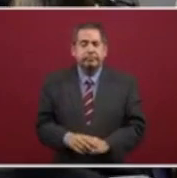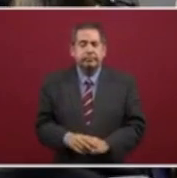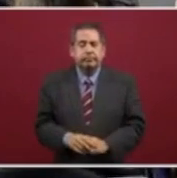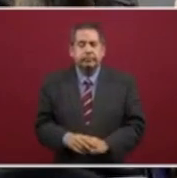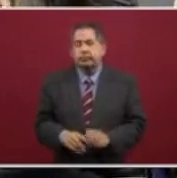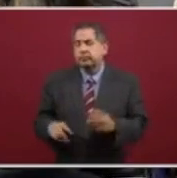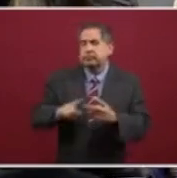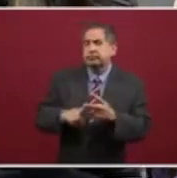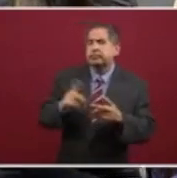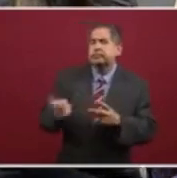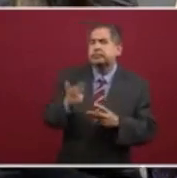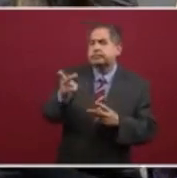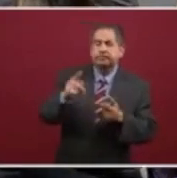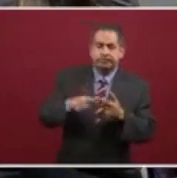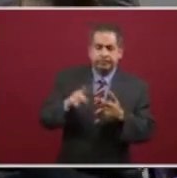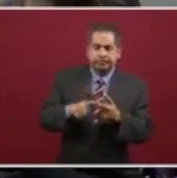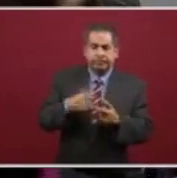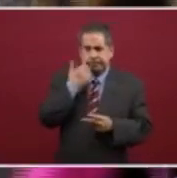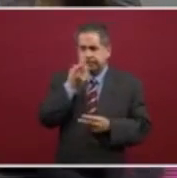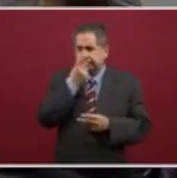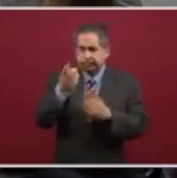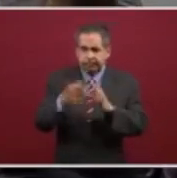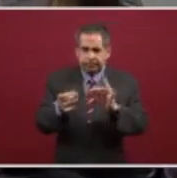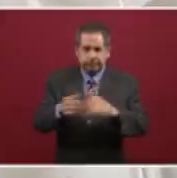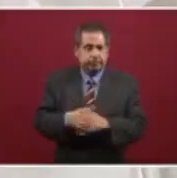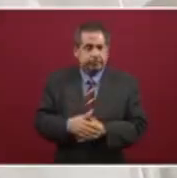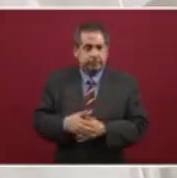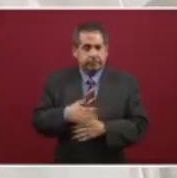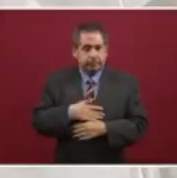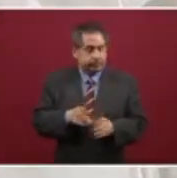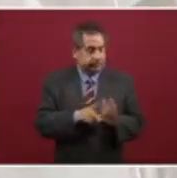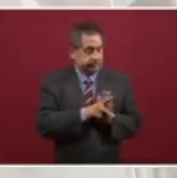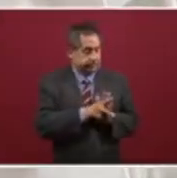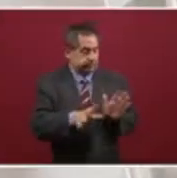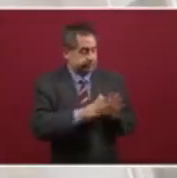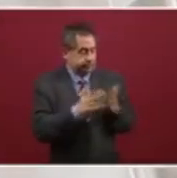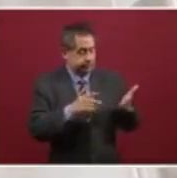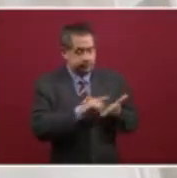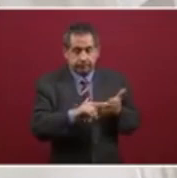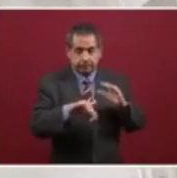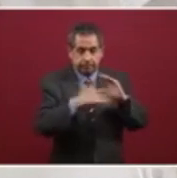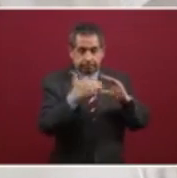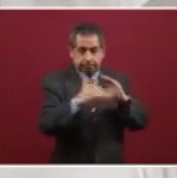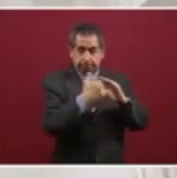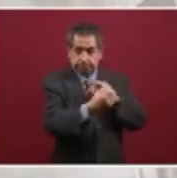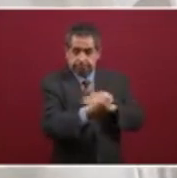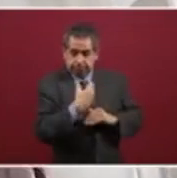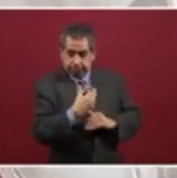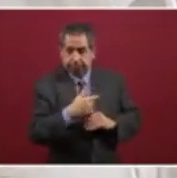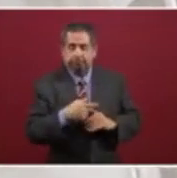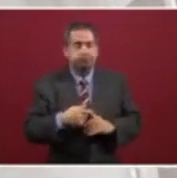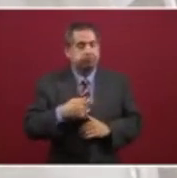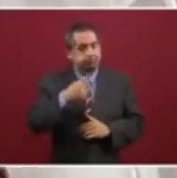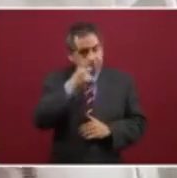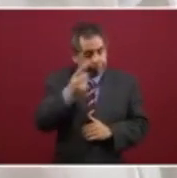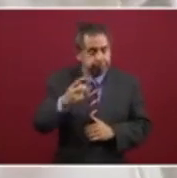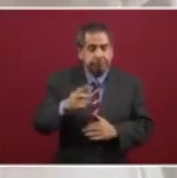segunda pregunta le quería comentar que nuestros lectores nos escribieron diciendo